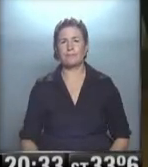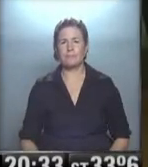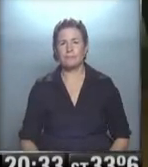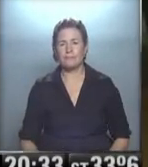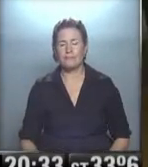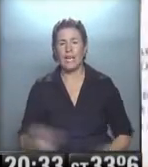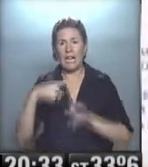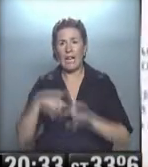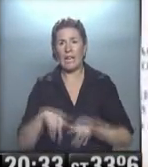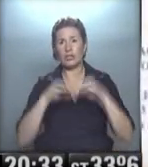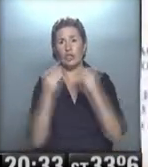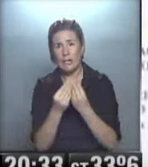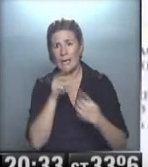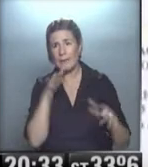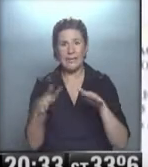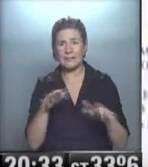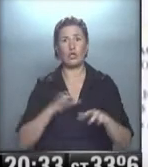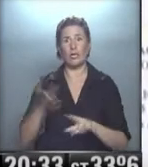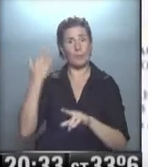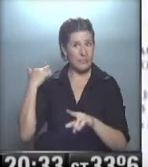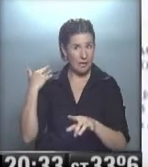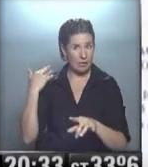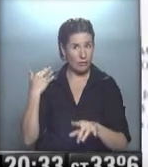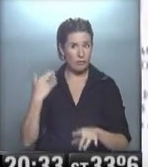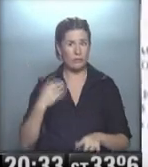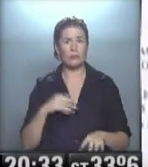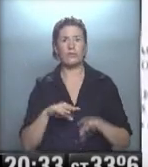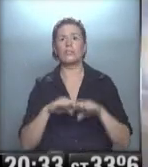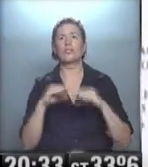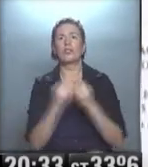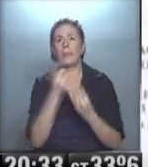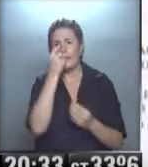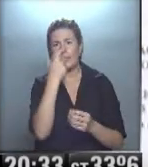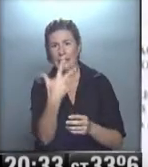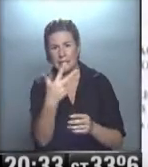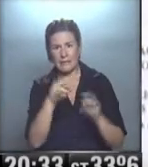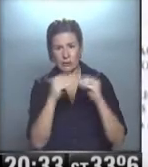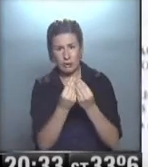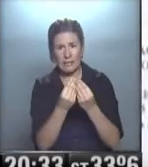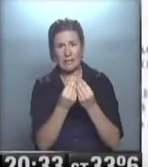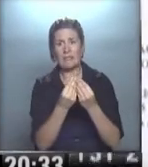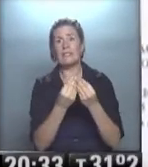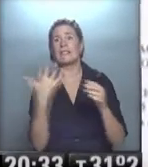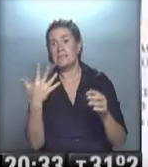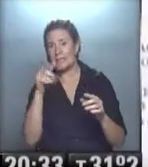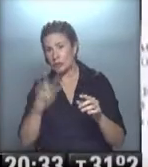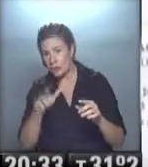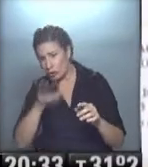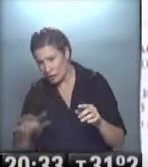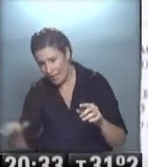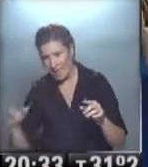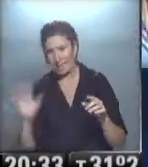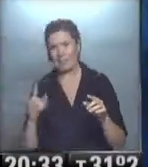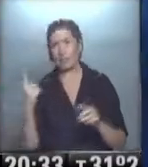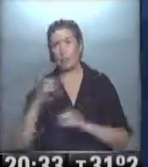año anterior. Y en general, doctor, de los 23 casos que usted me dice, ¿cuántos menores? 5 son menores. De los graves, uno es